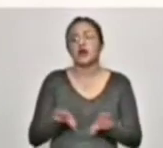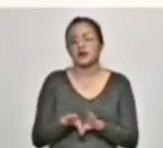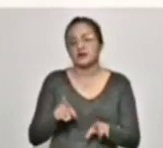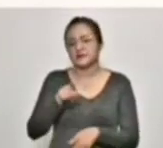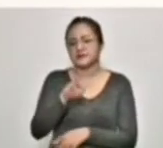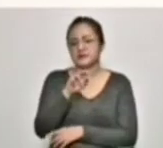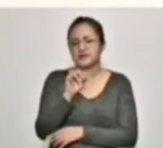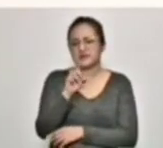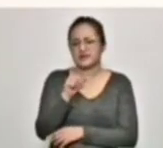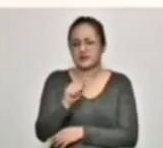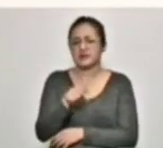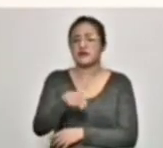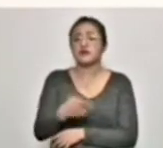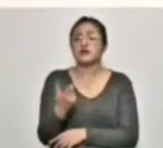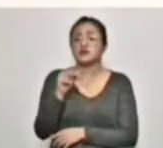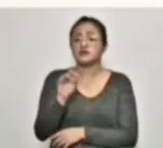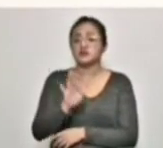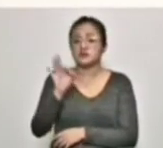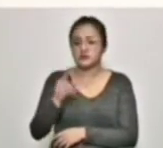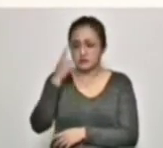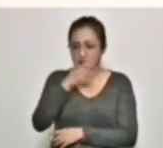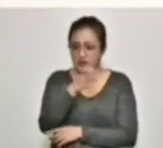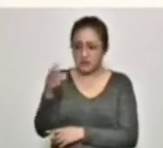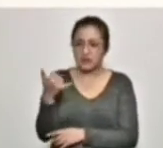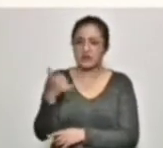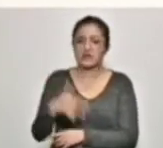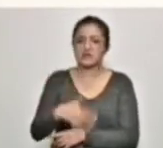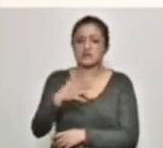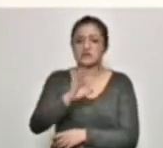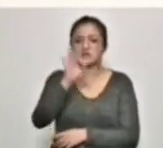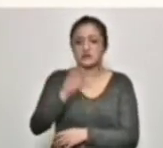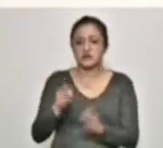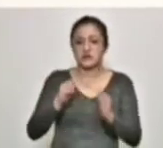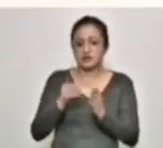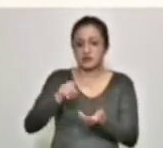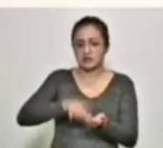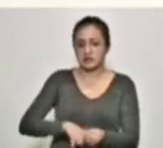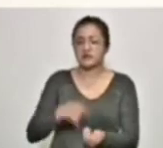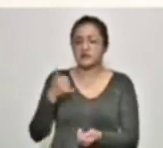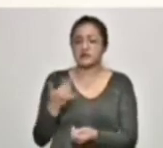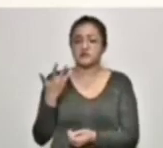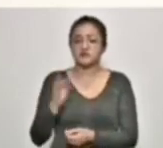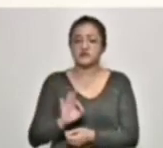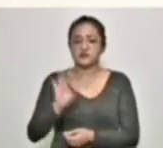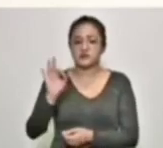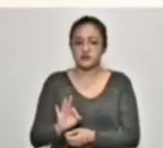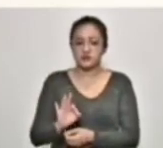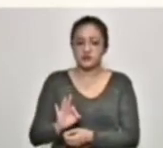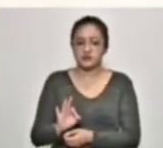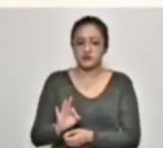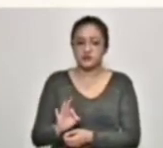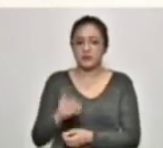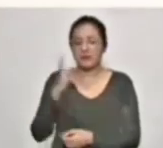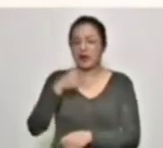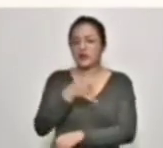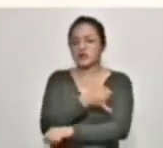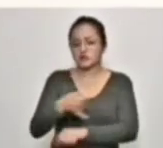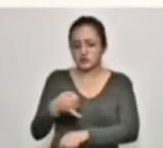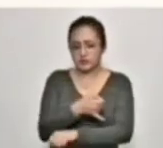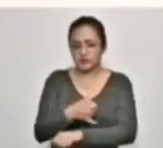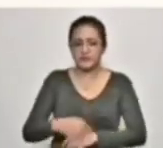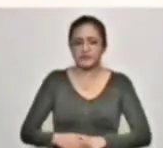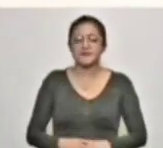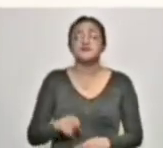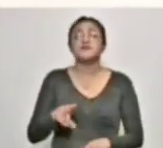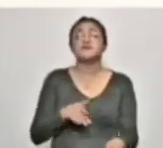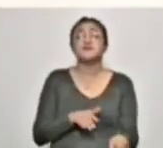REPDA, son 80% agrícola, 15% doméstico y 5% industrial.